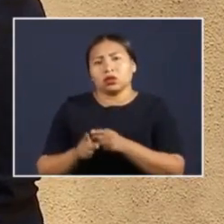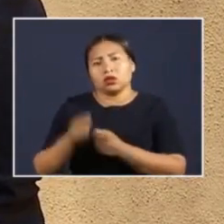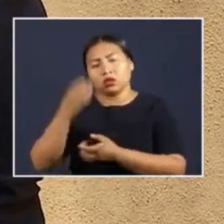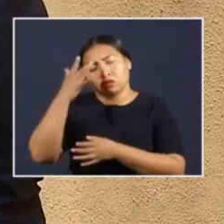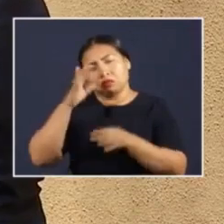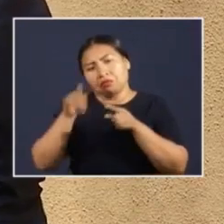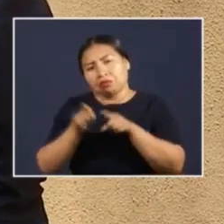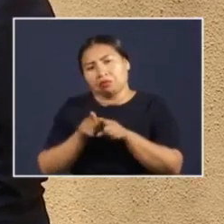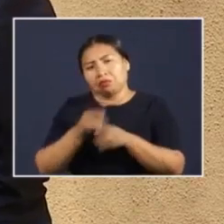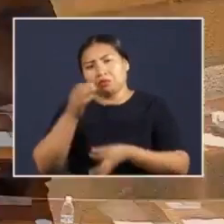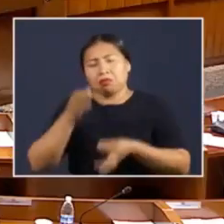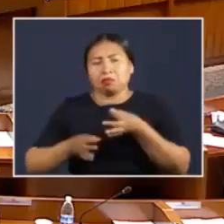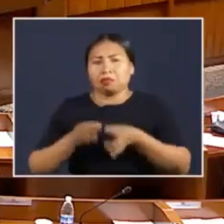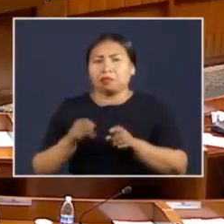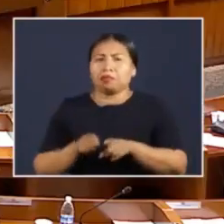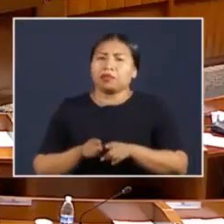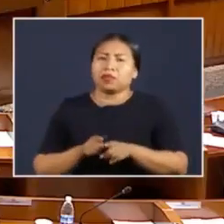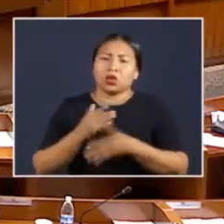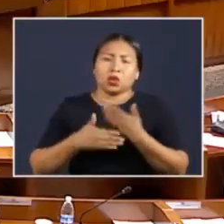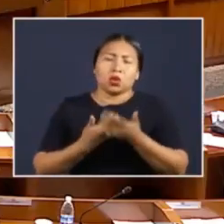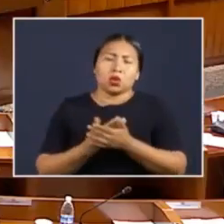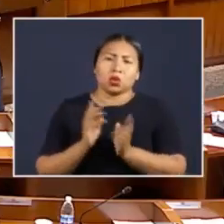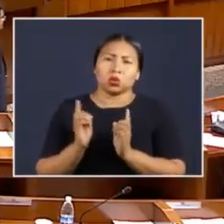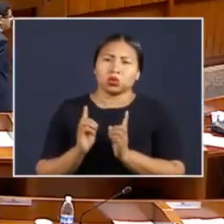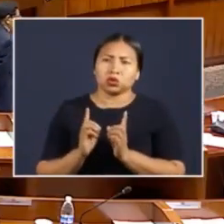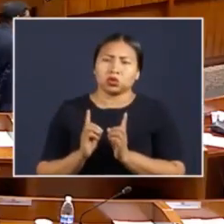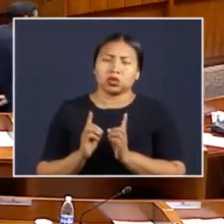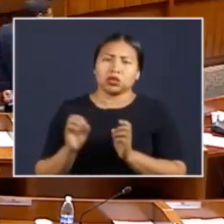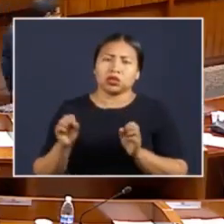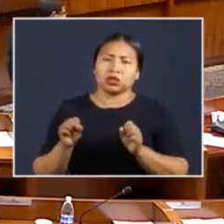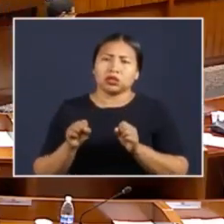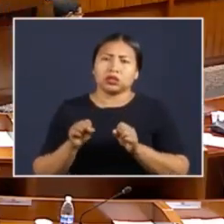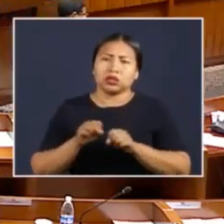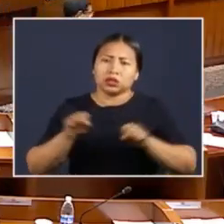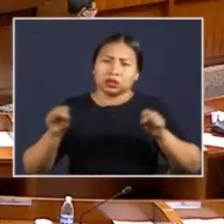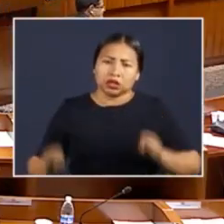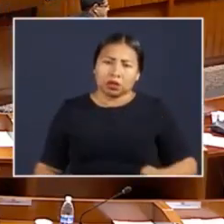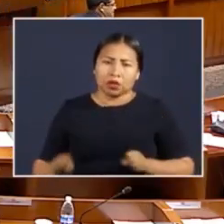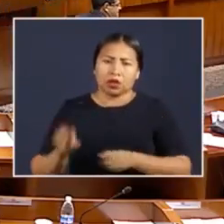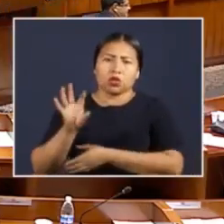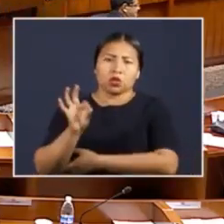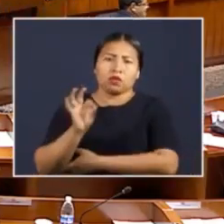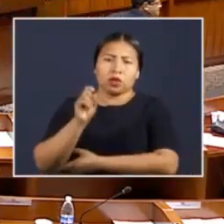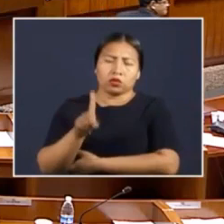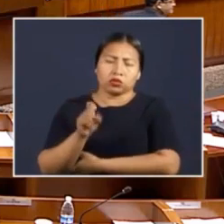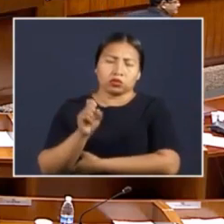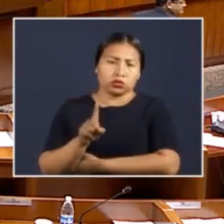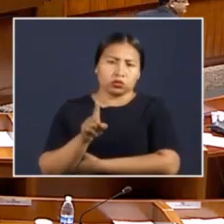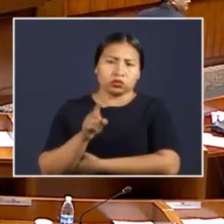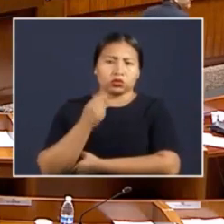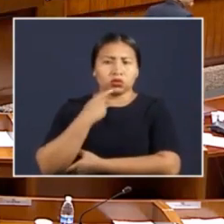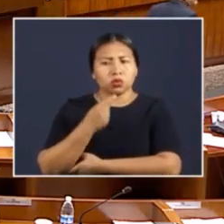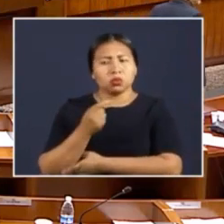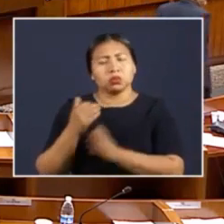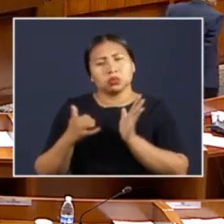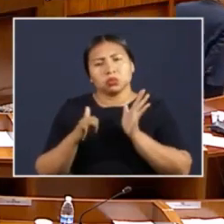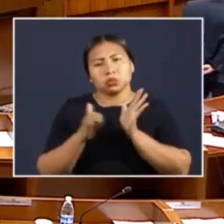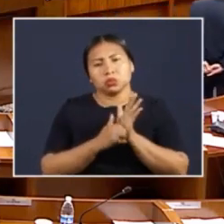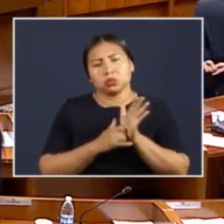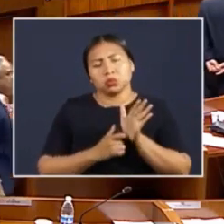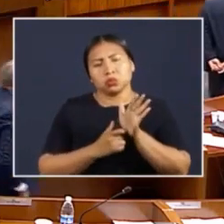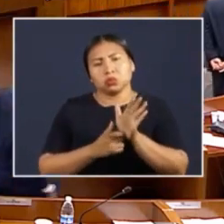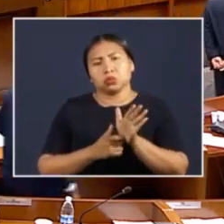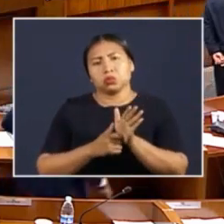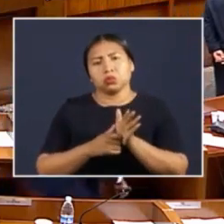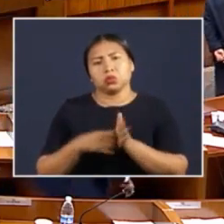judicial en donde estará también integrado el sistema 911 establecerá a través del nivel asesor la